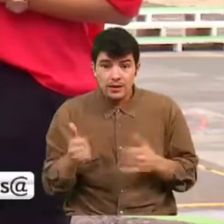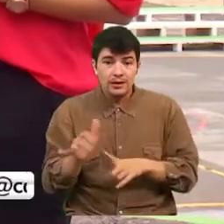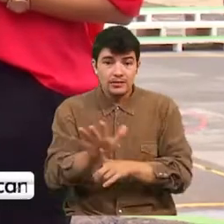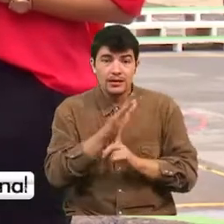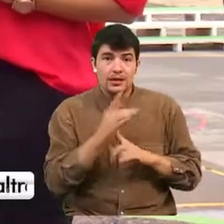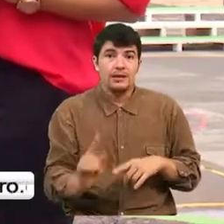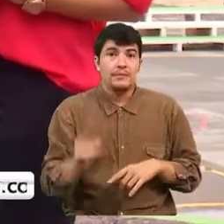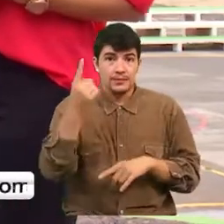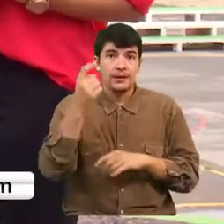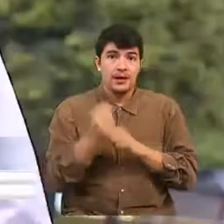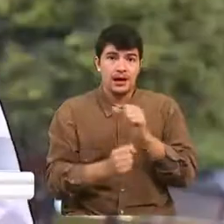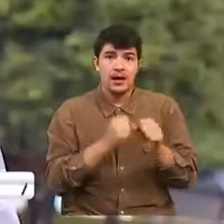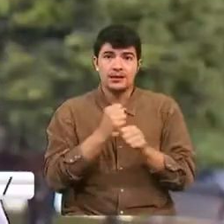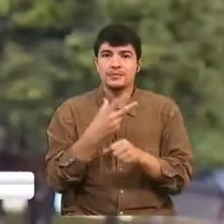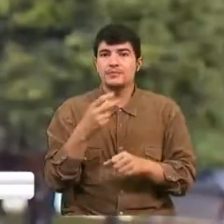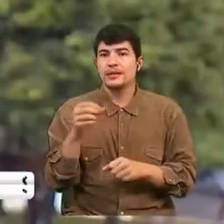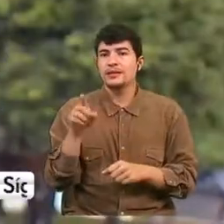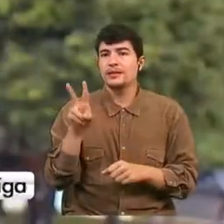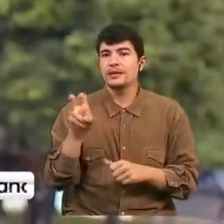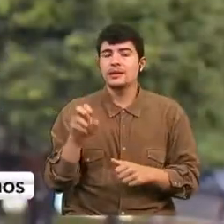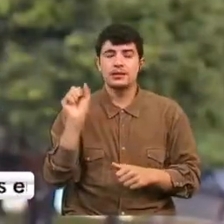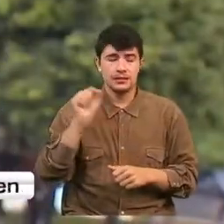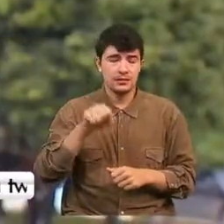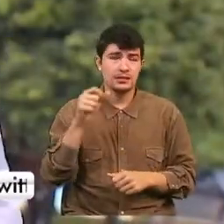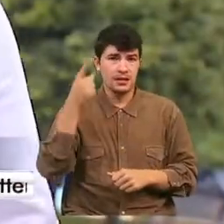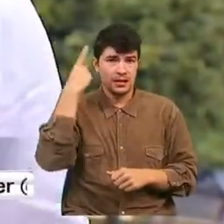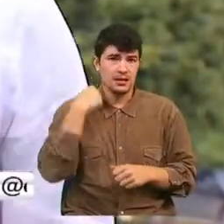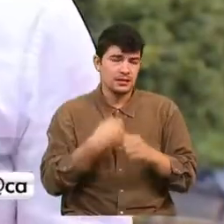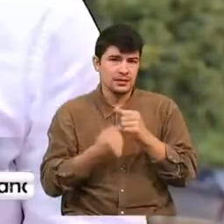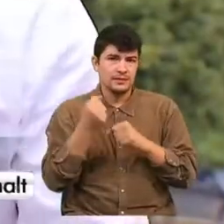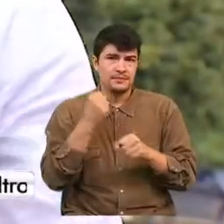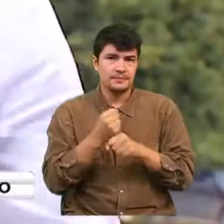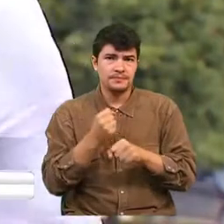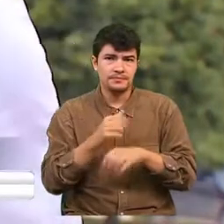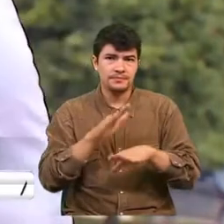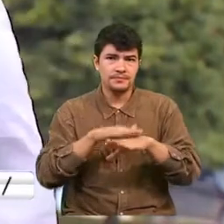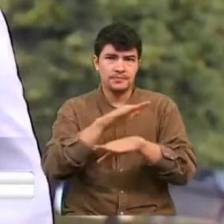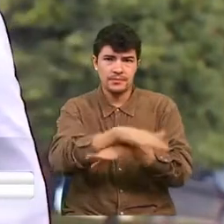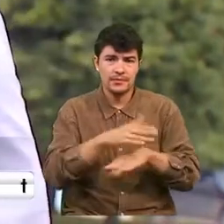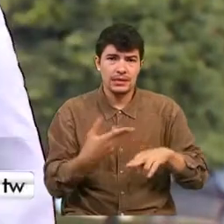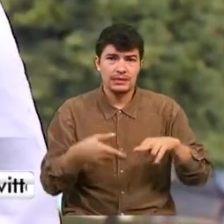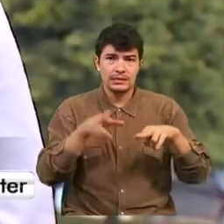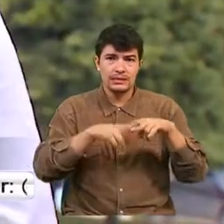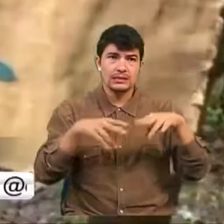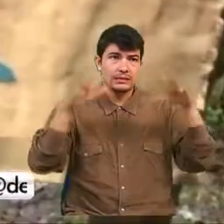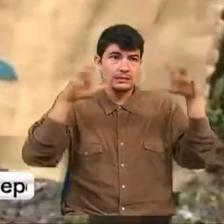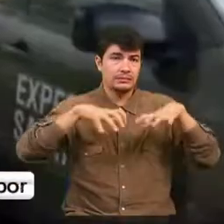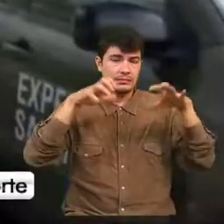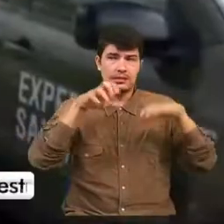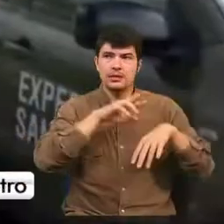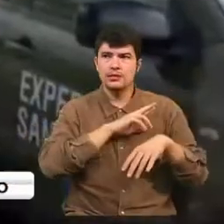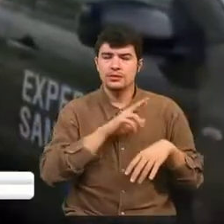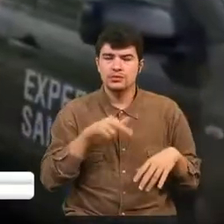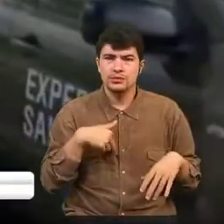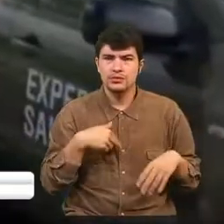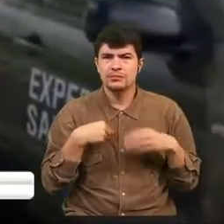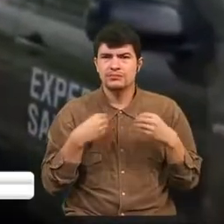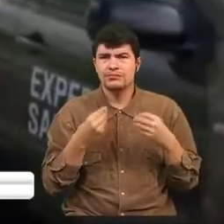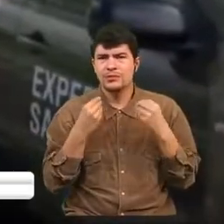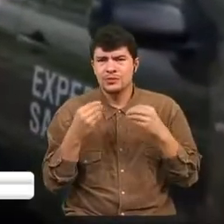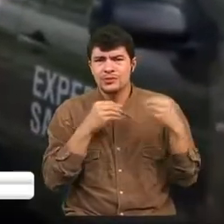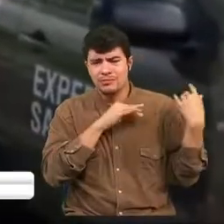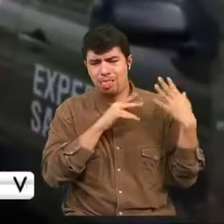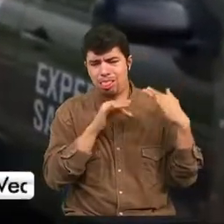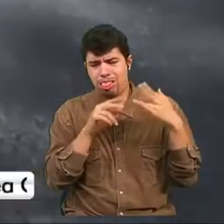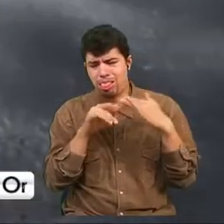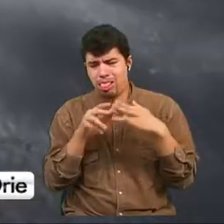año 2017. Sí, así es. El año pasado, como consecuencia del aumento de las precipitaciones, pues tuvimos muchos deslizamientos